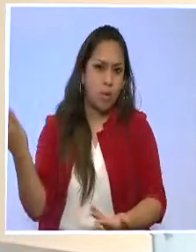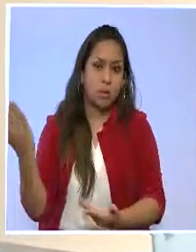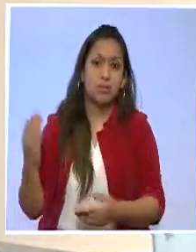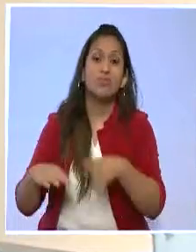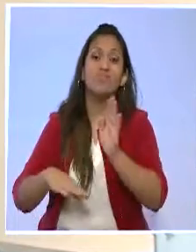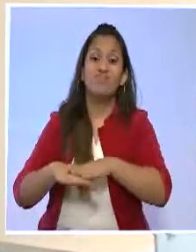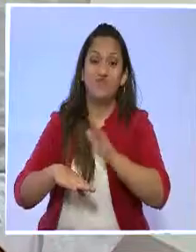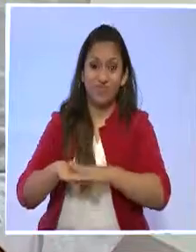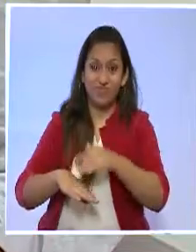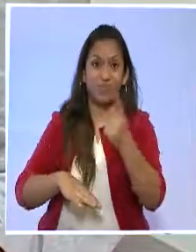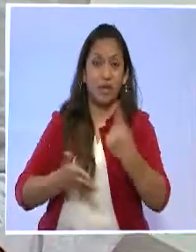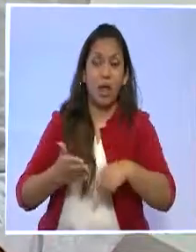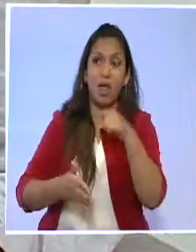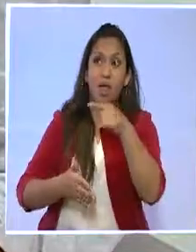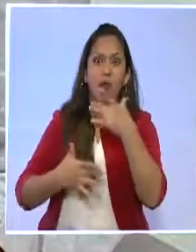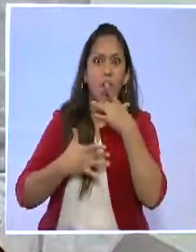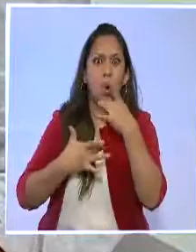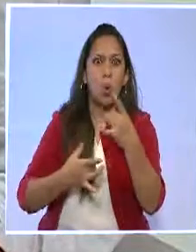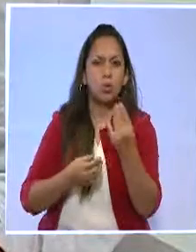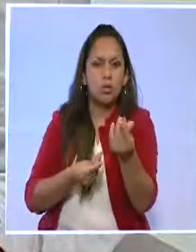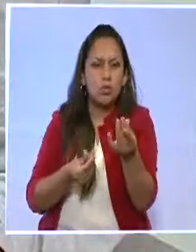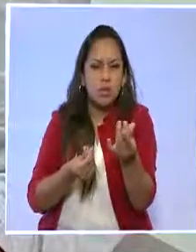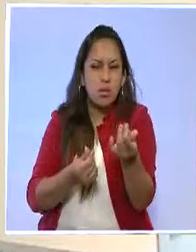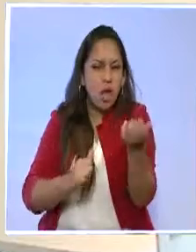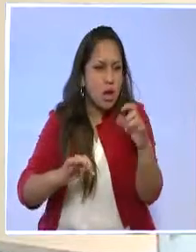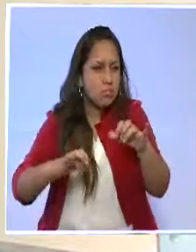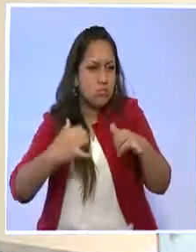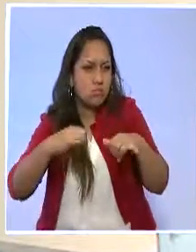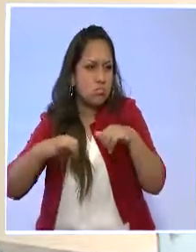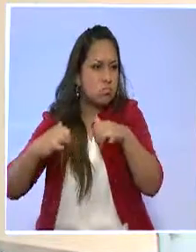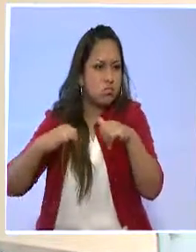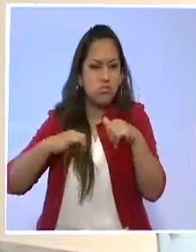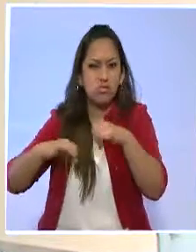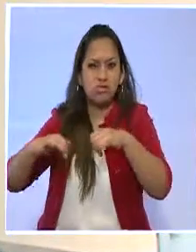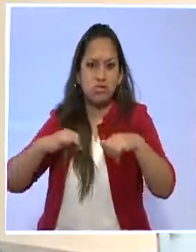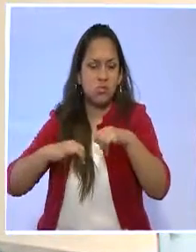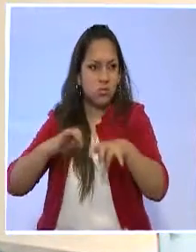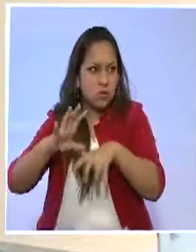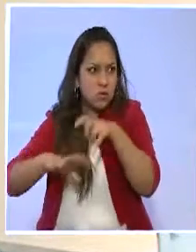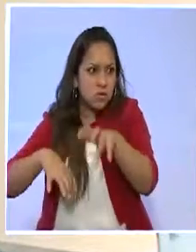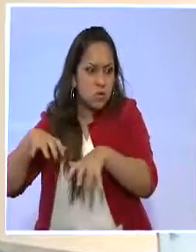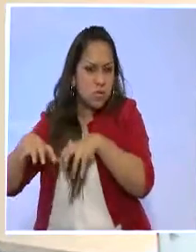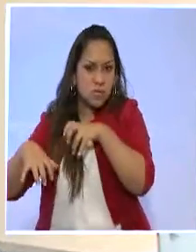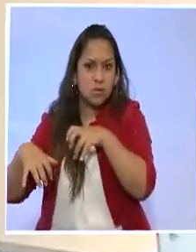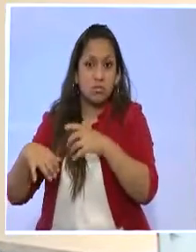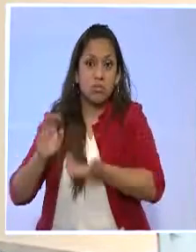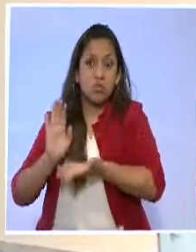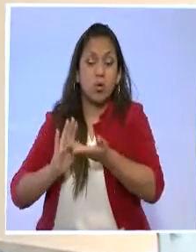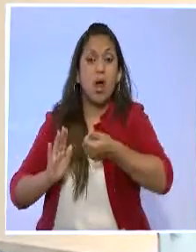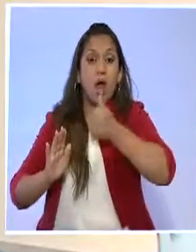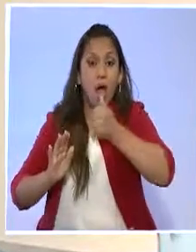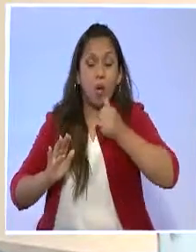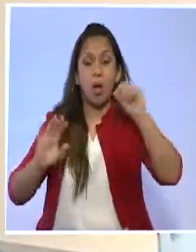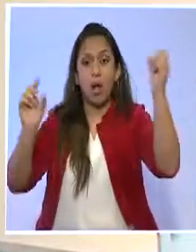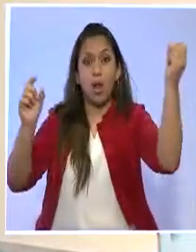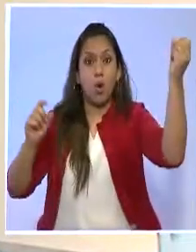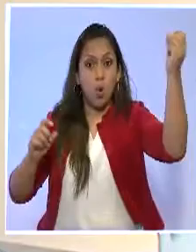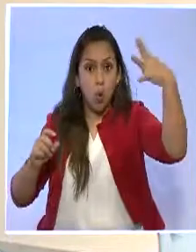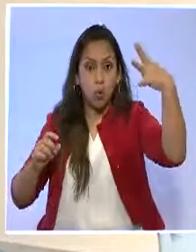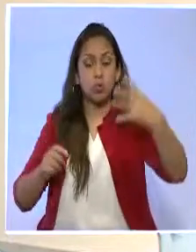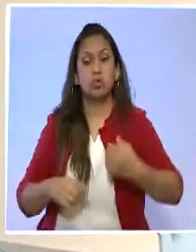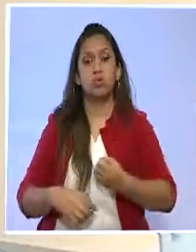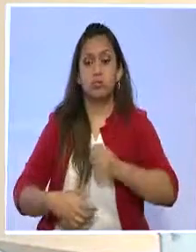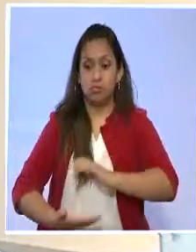del fondo monetario internacional es justamente las que la tomadas subir agua luz gas y